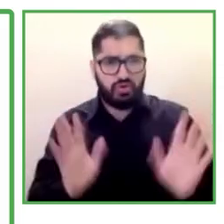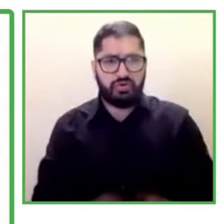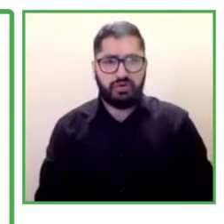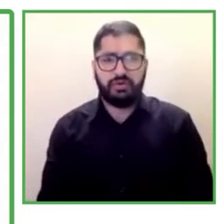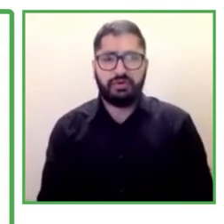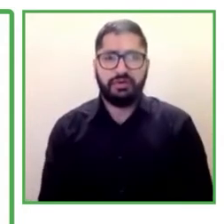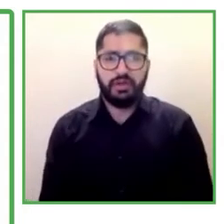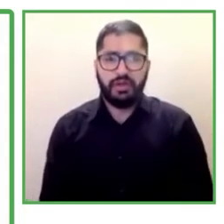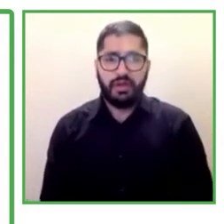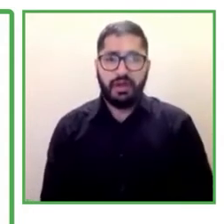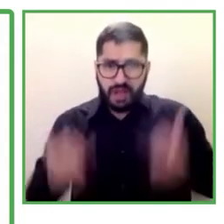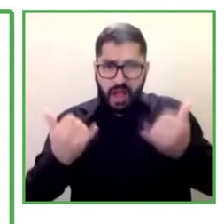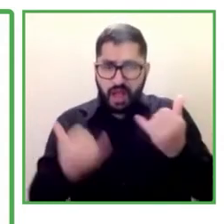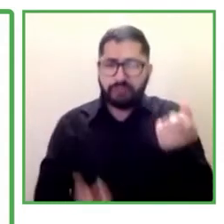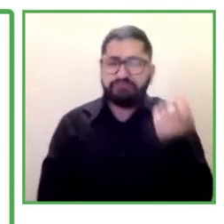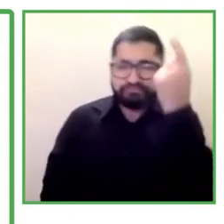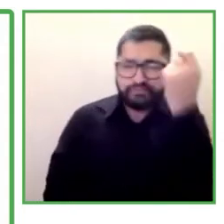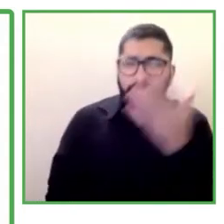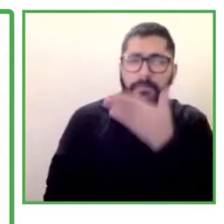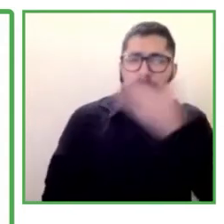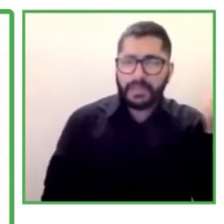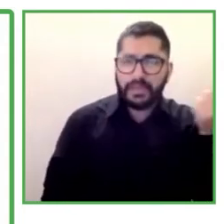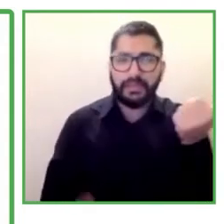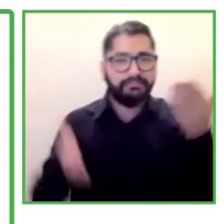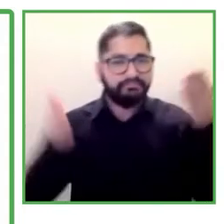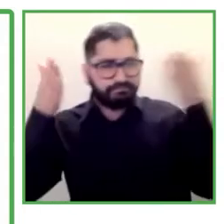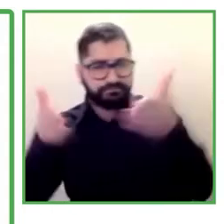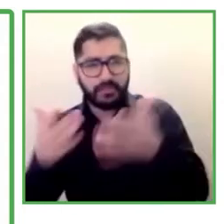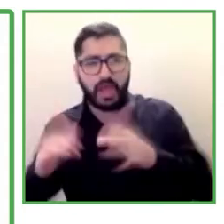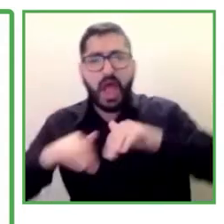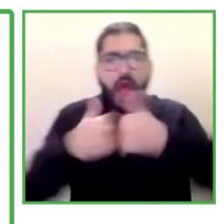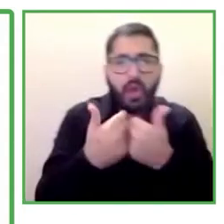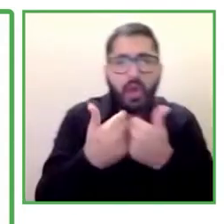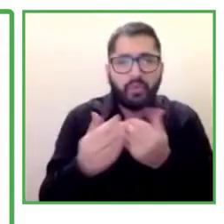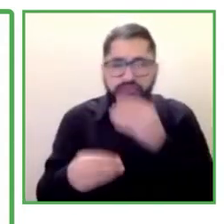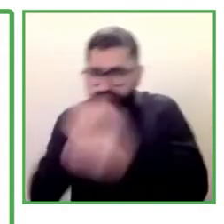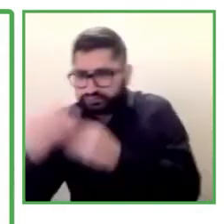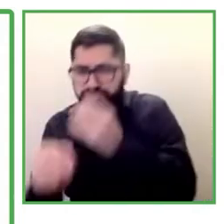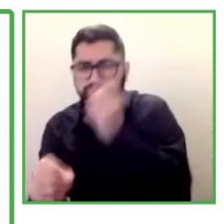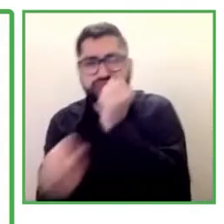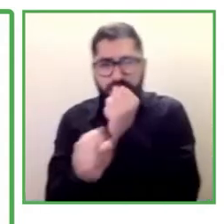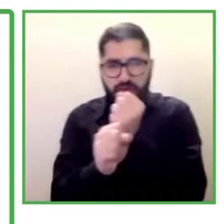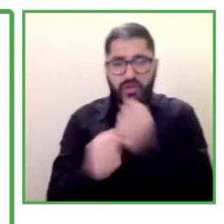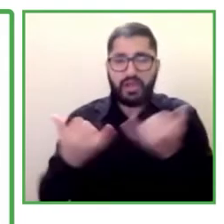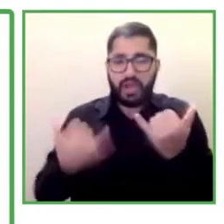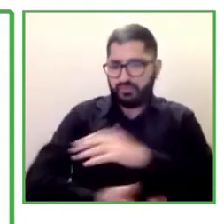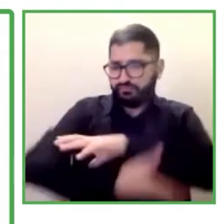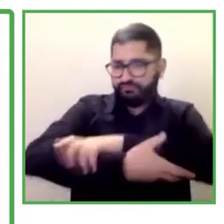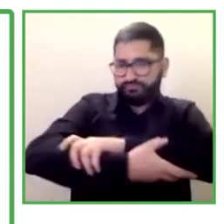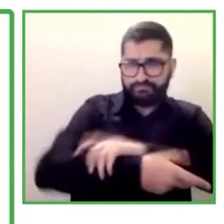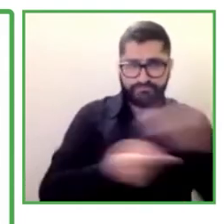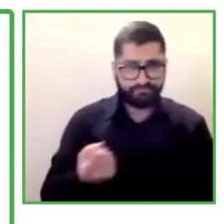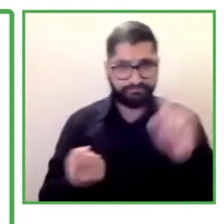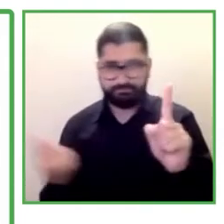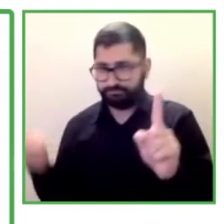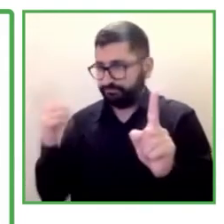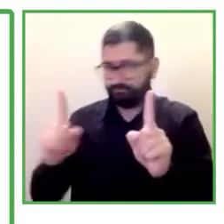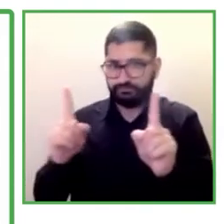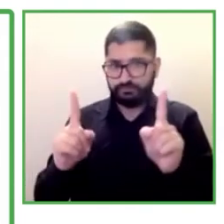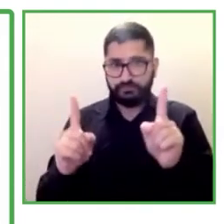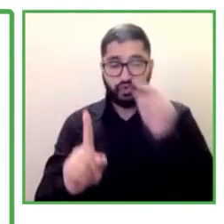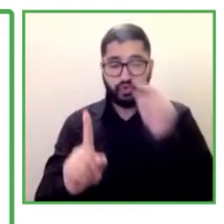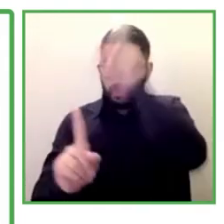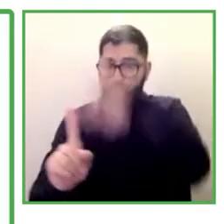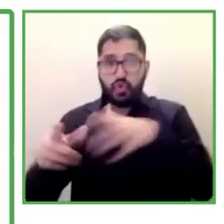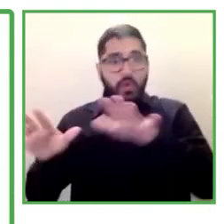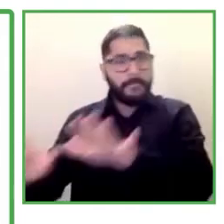este tipo de alianzas, nos acompañan hoy día destacados panelistas que a continuación les voy a ir presentando. En primer